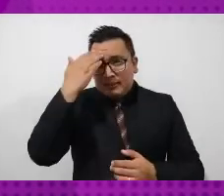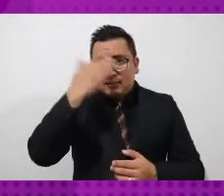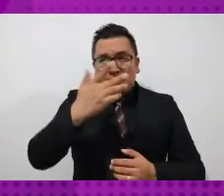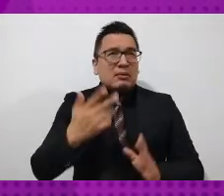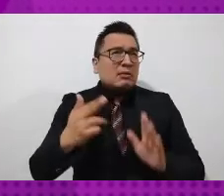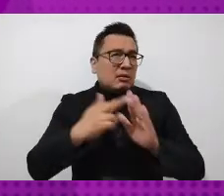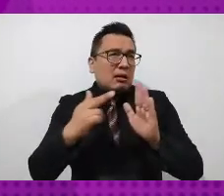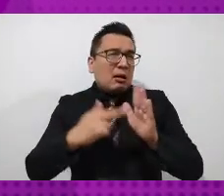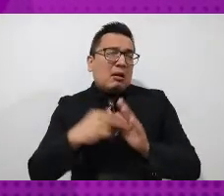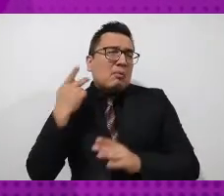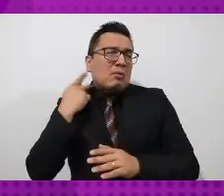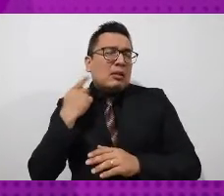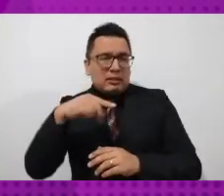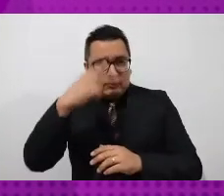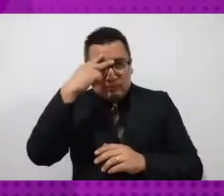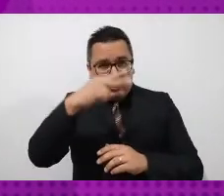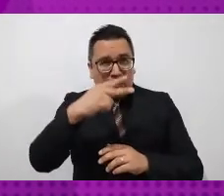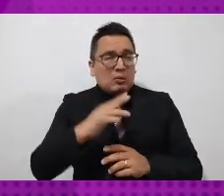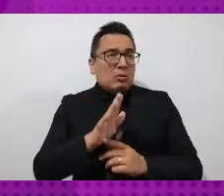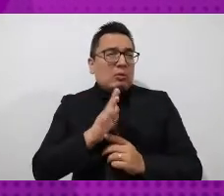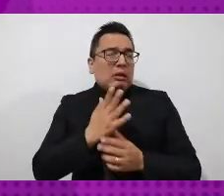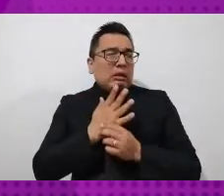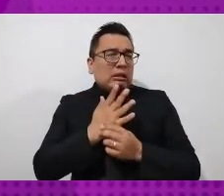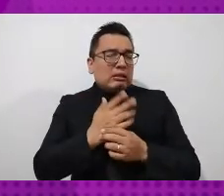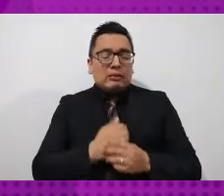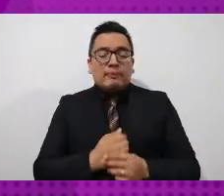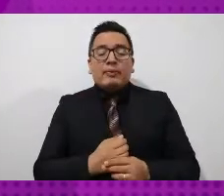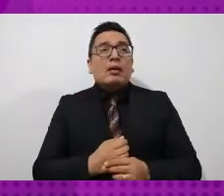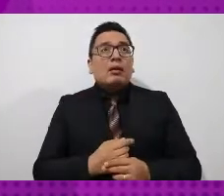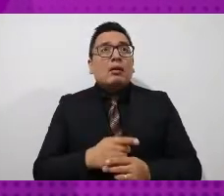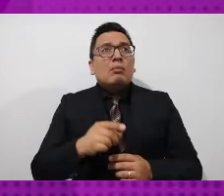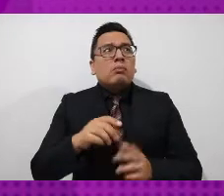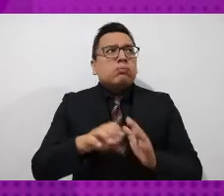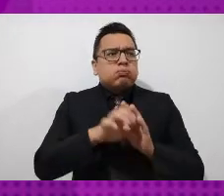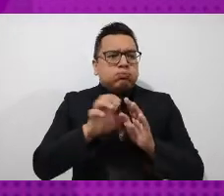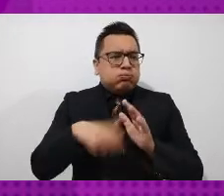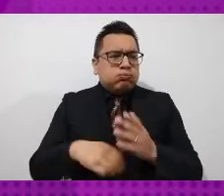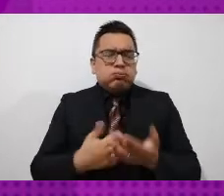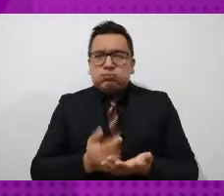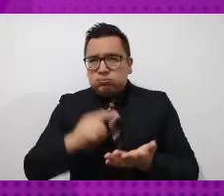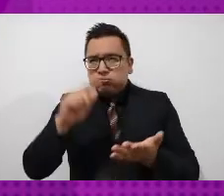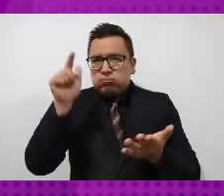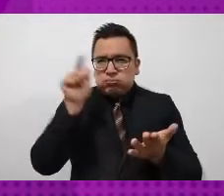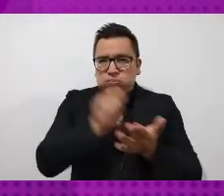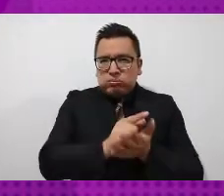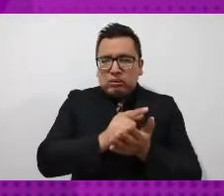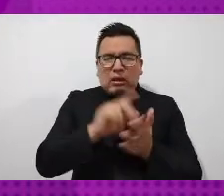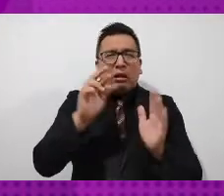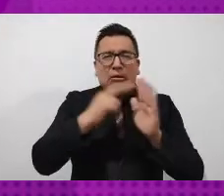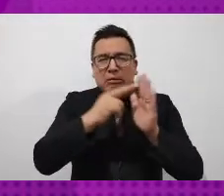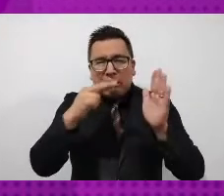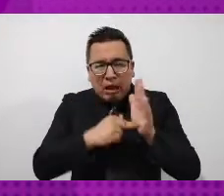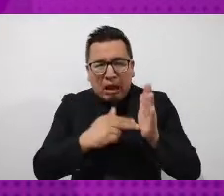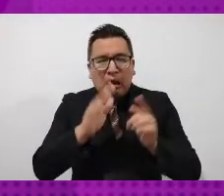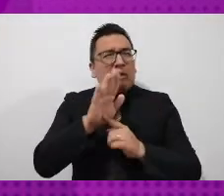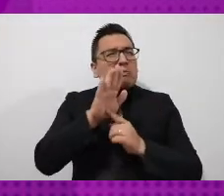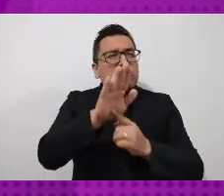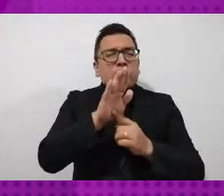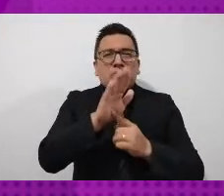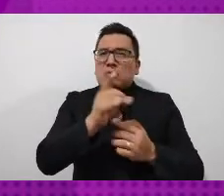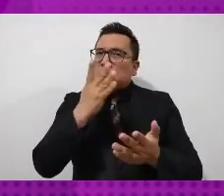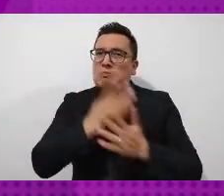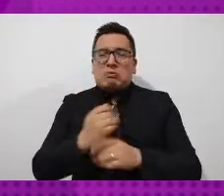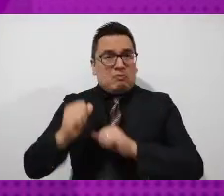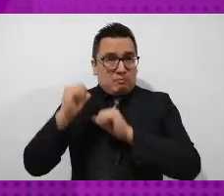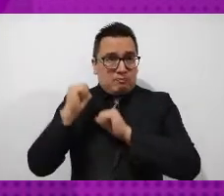político mexicano, se ponderaba que quienes podían hacer las leyes, quienes podían dictar reglamentos, eran las